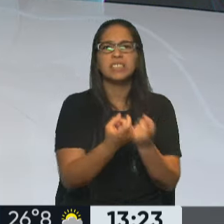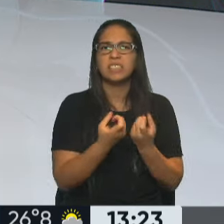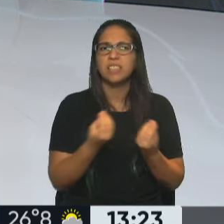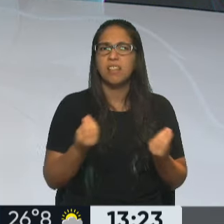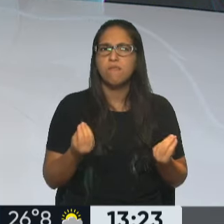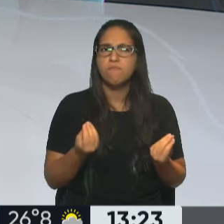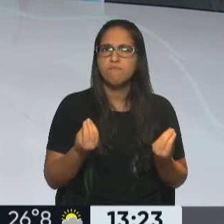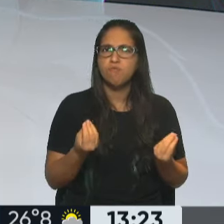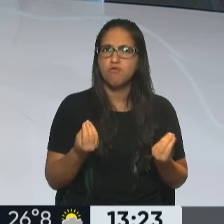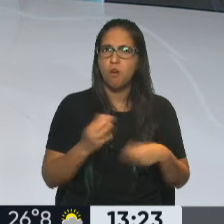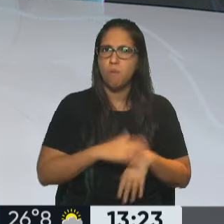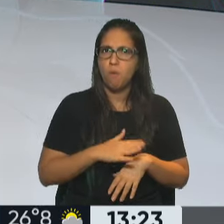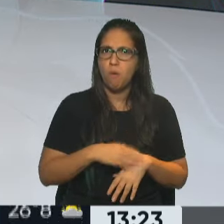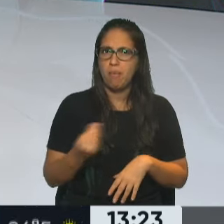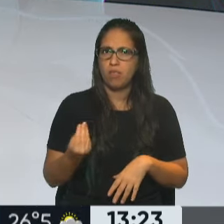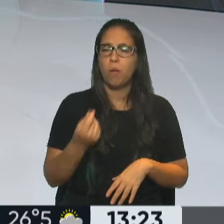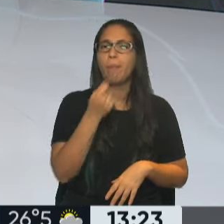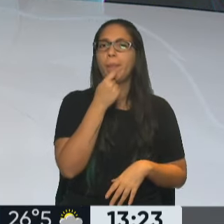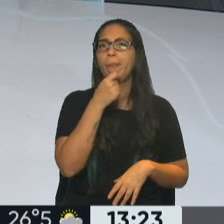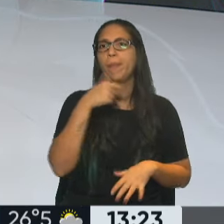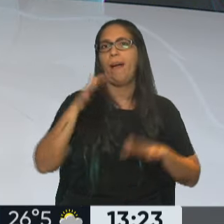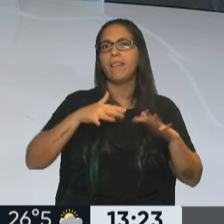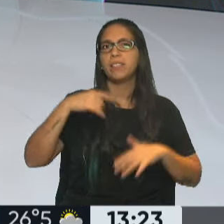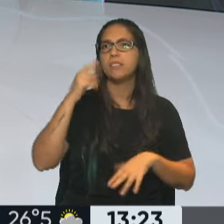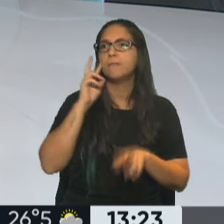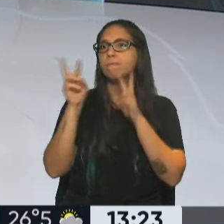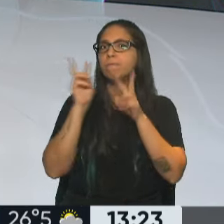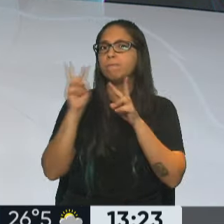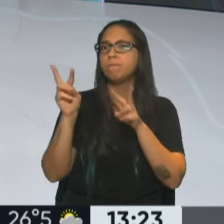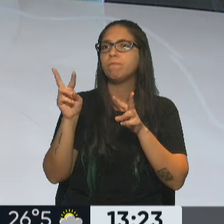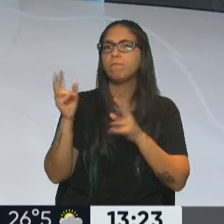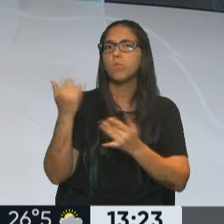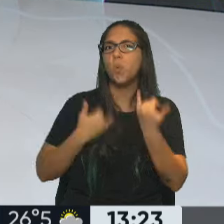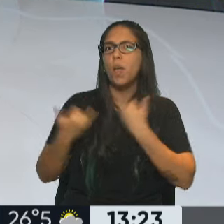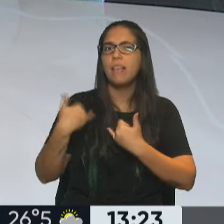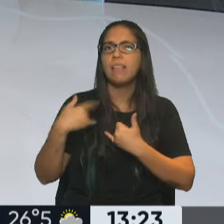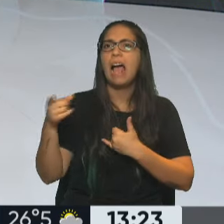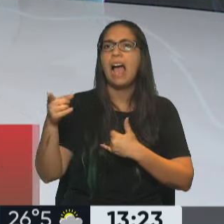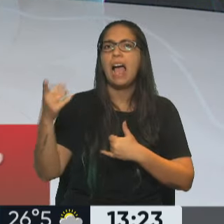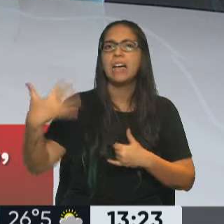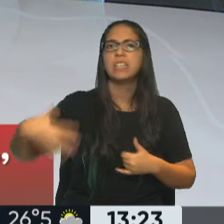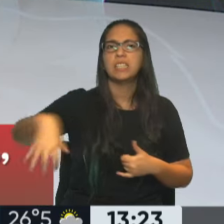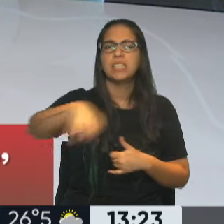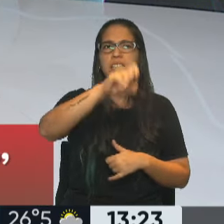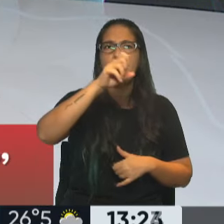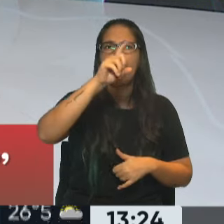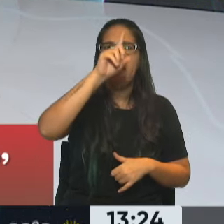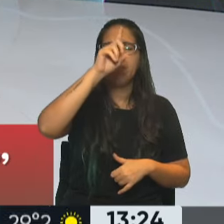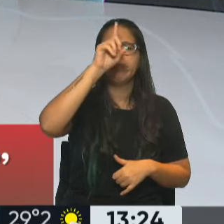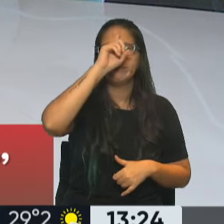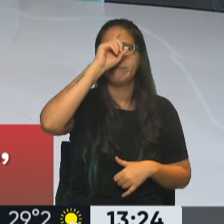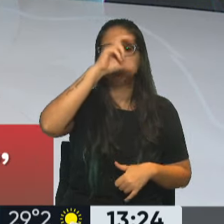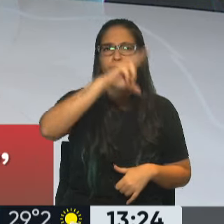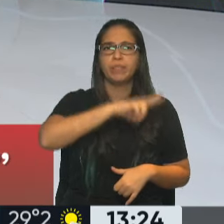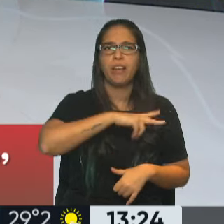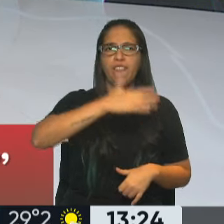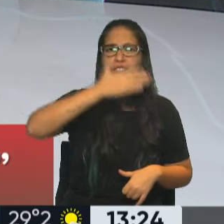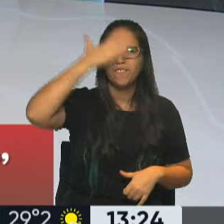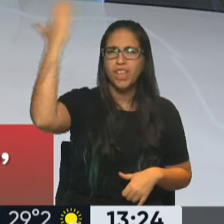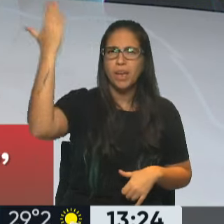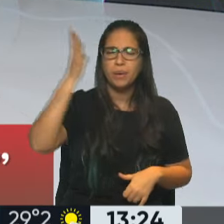de dengue? Porque uno escucha muchas personas que han contagiado dengue que son trasladados a un hospital, a una clínica, con una alta fiebre,